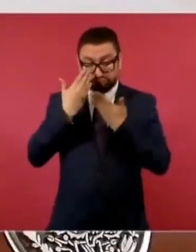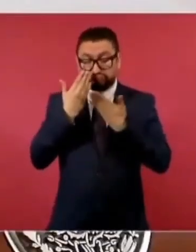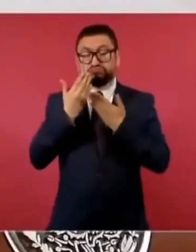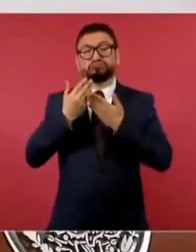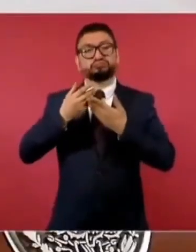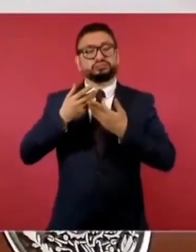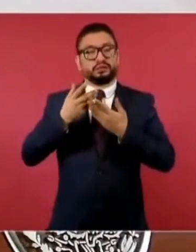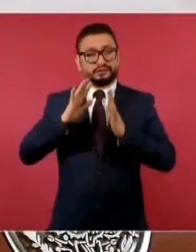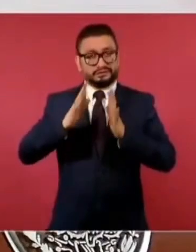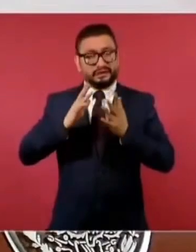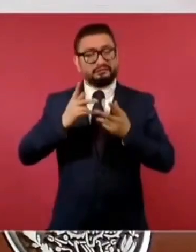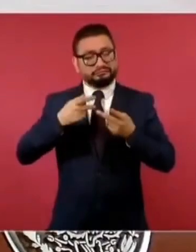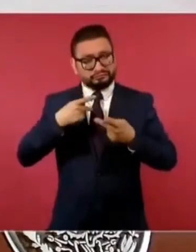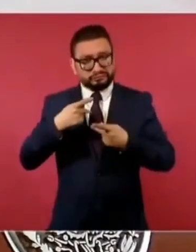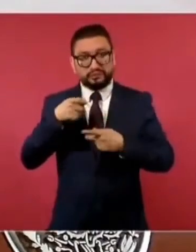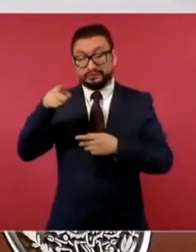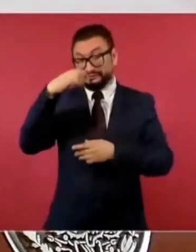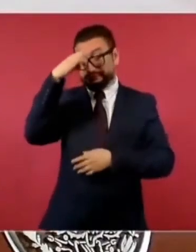experiencia,